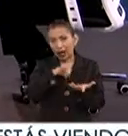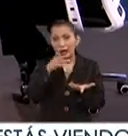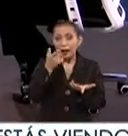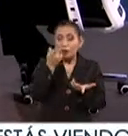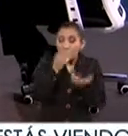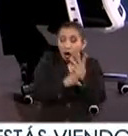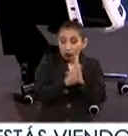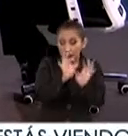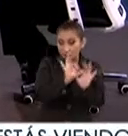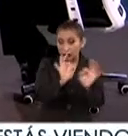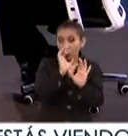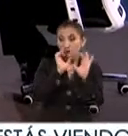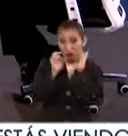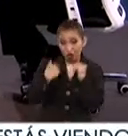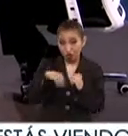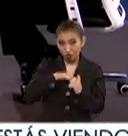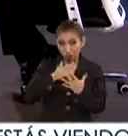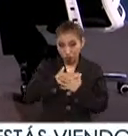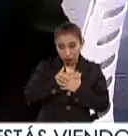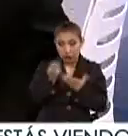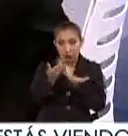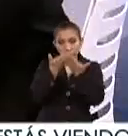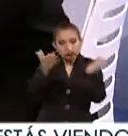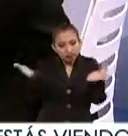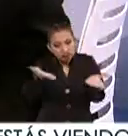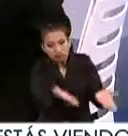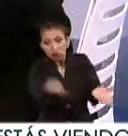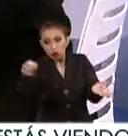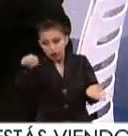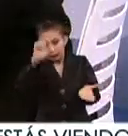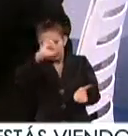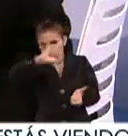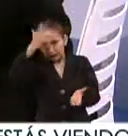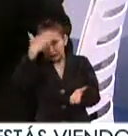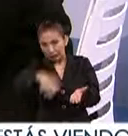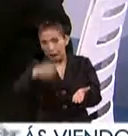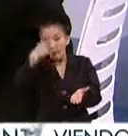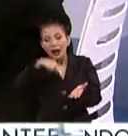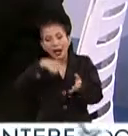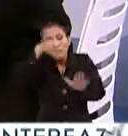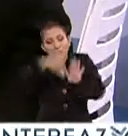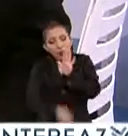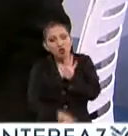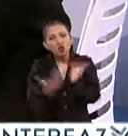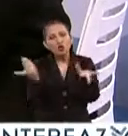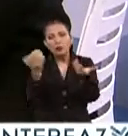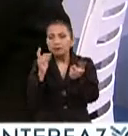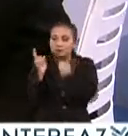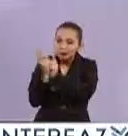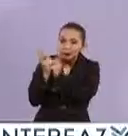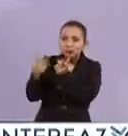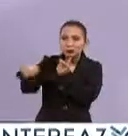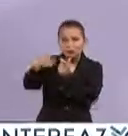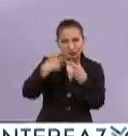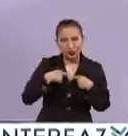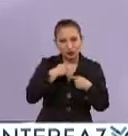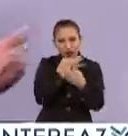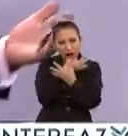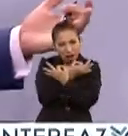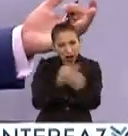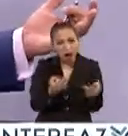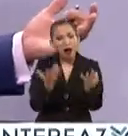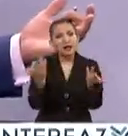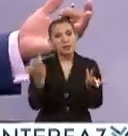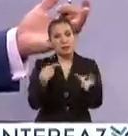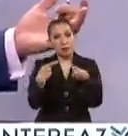parte esencial de los medios de comunicación es abrir las puertas a ustedes, los expertos, para precisamente interactuar con la ciudadanía